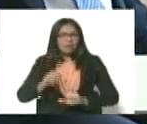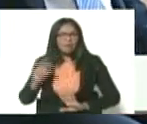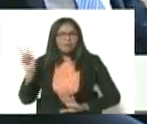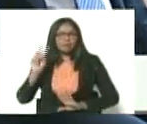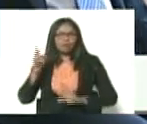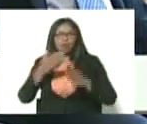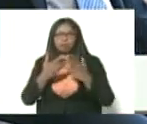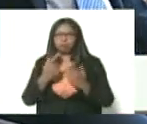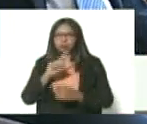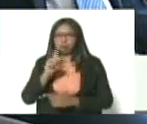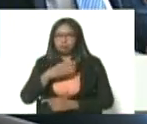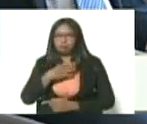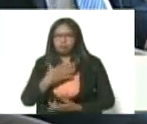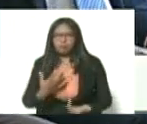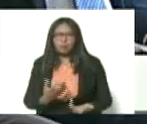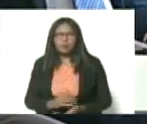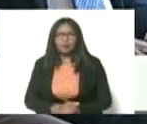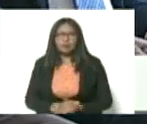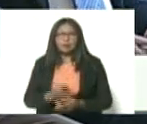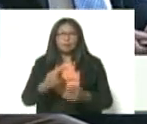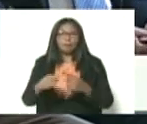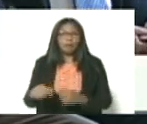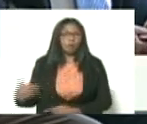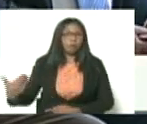pero ha dejado heridas